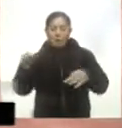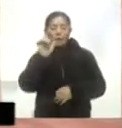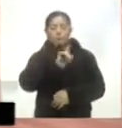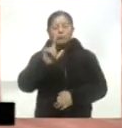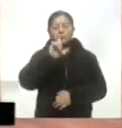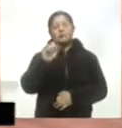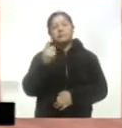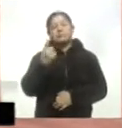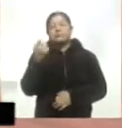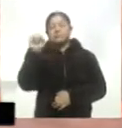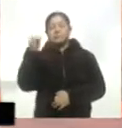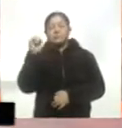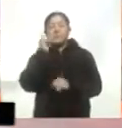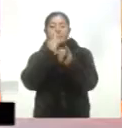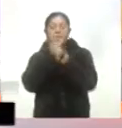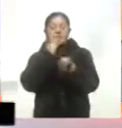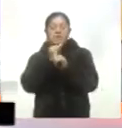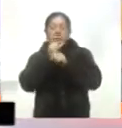vía internet.